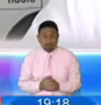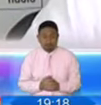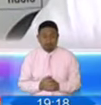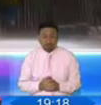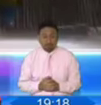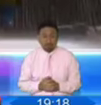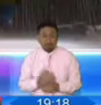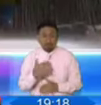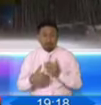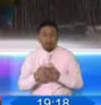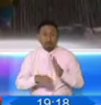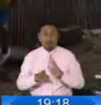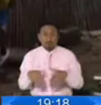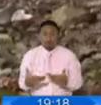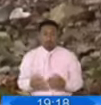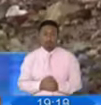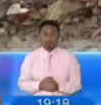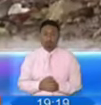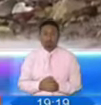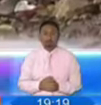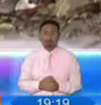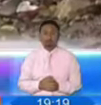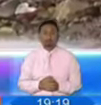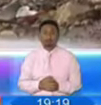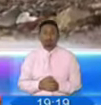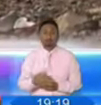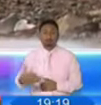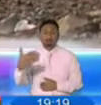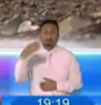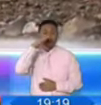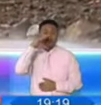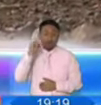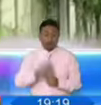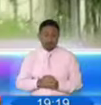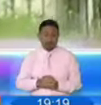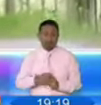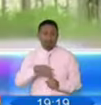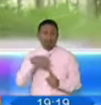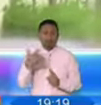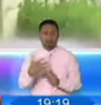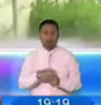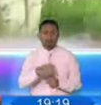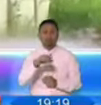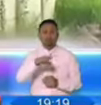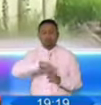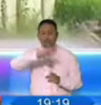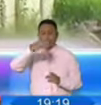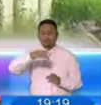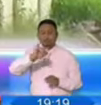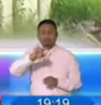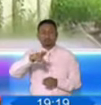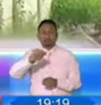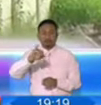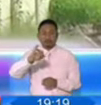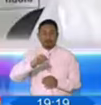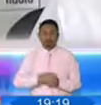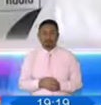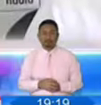prosperidad? En el ámbito local, el alcalde Nebot se refirió a la situación de Monte Sinaí, que está al noroeste de